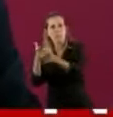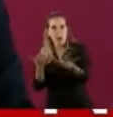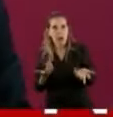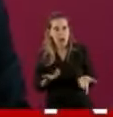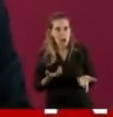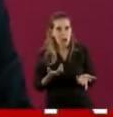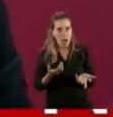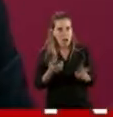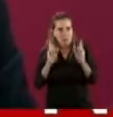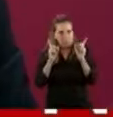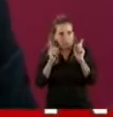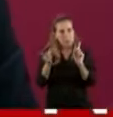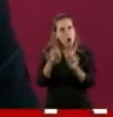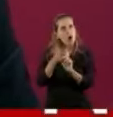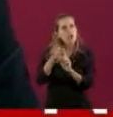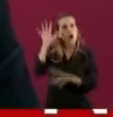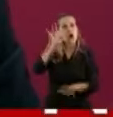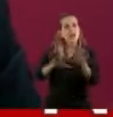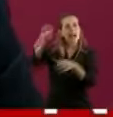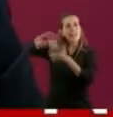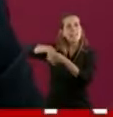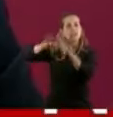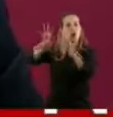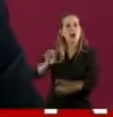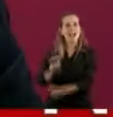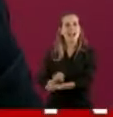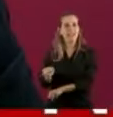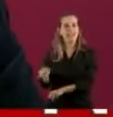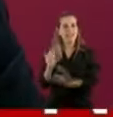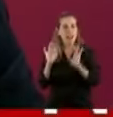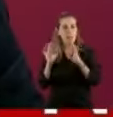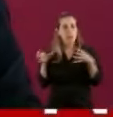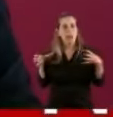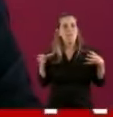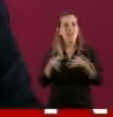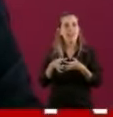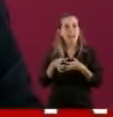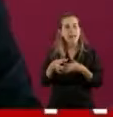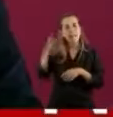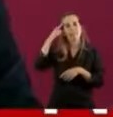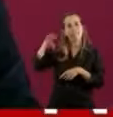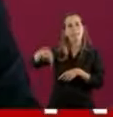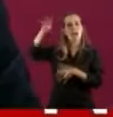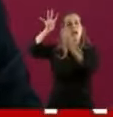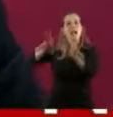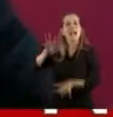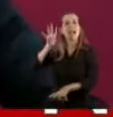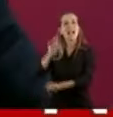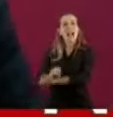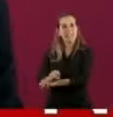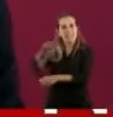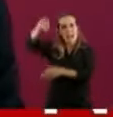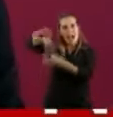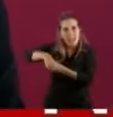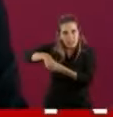Y se hacía desde la cárcel. Porque estas organizaciones criminales entendían que el control de la cárcel y